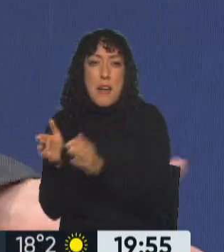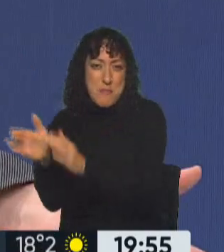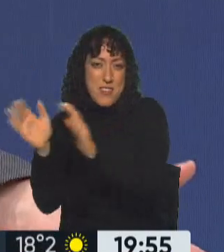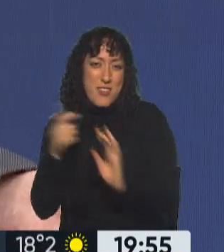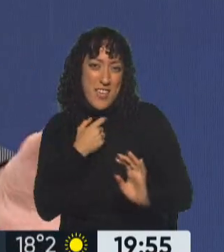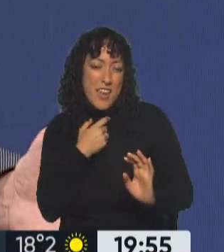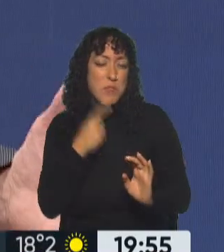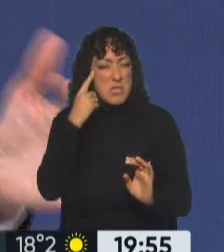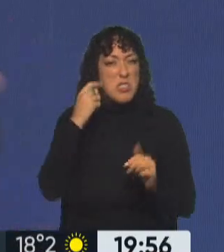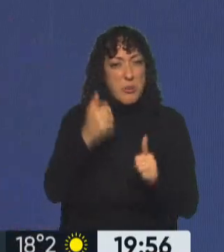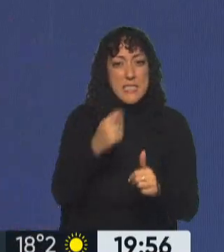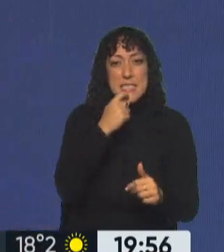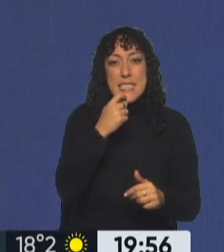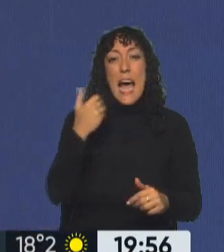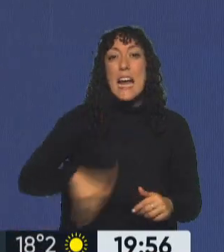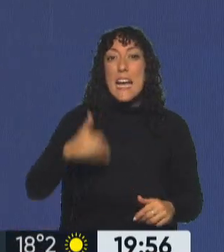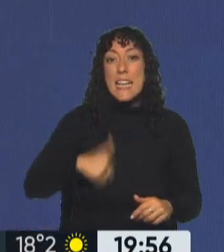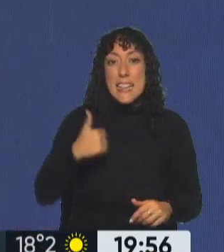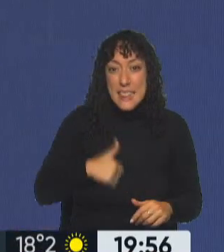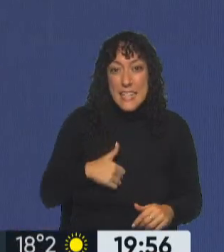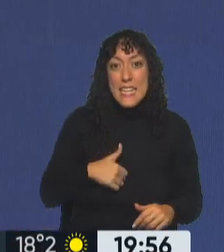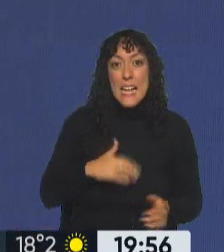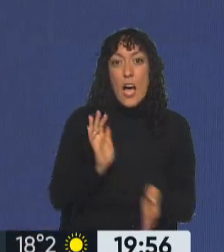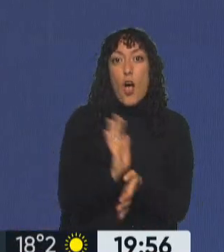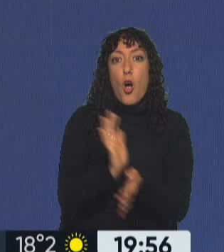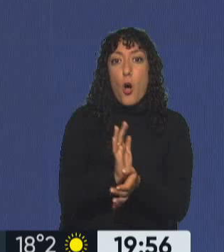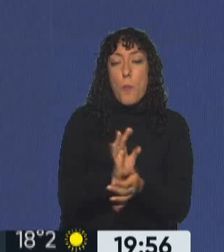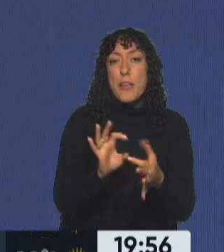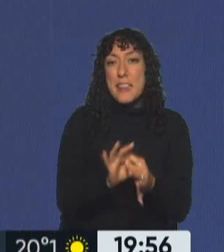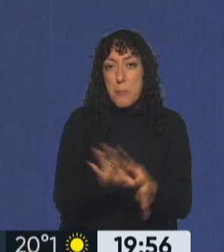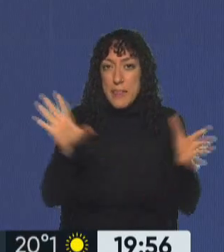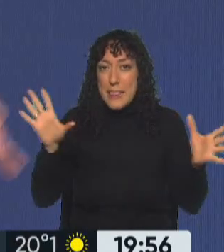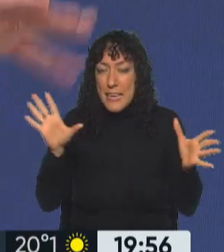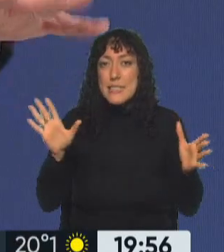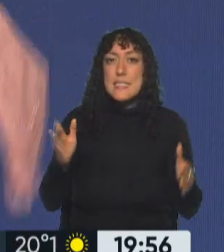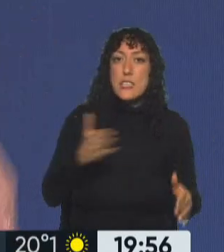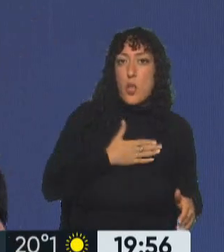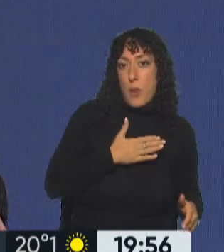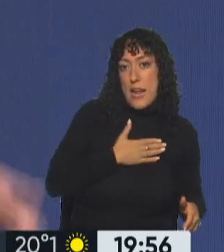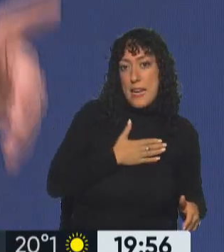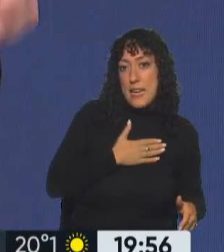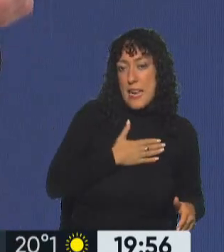si Argentina no se sume a un carro de independencia, de soberanía,